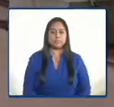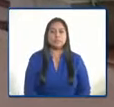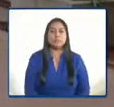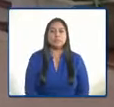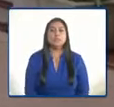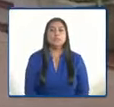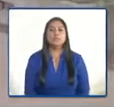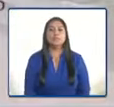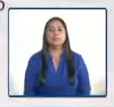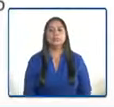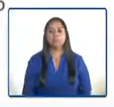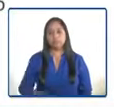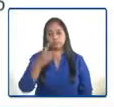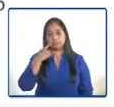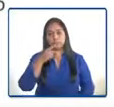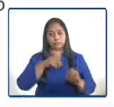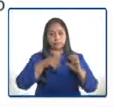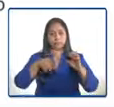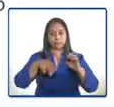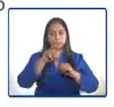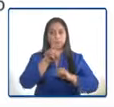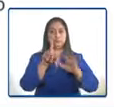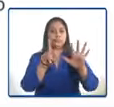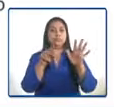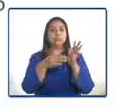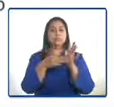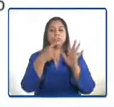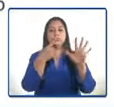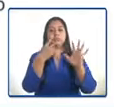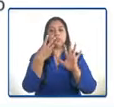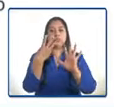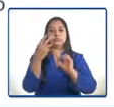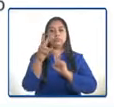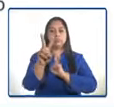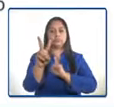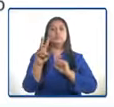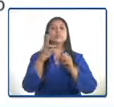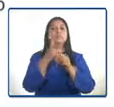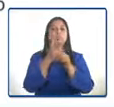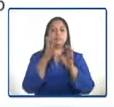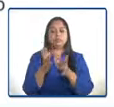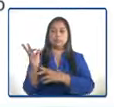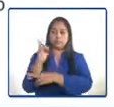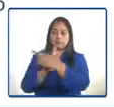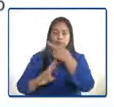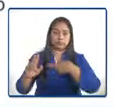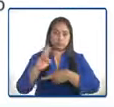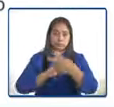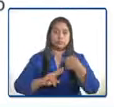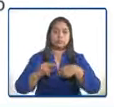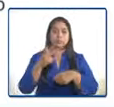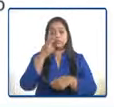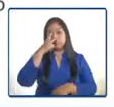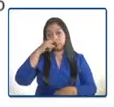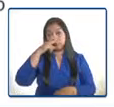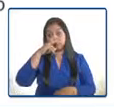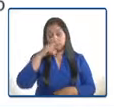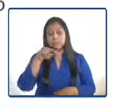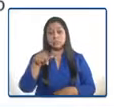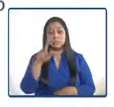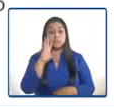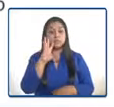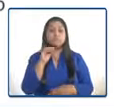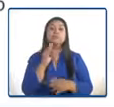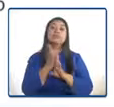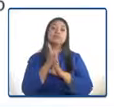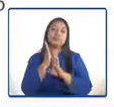26,000, estas son las estadísticas, 26,682 guatemaltecos retornados de México, son por medio de los